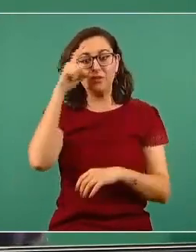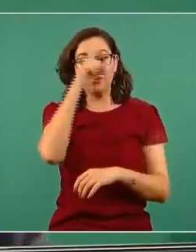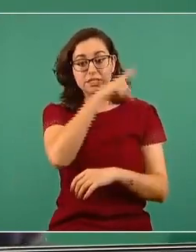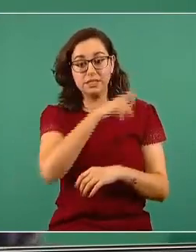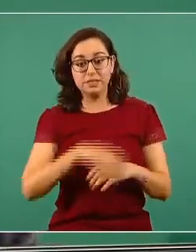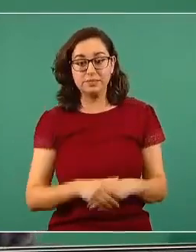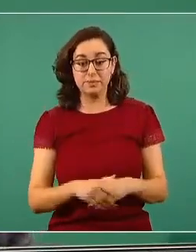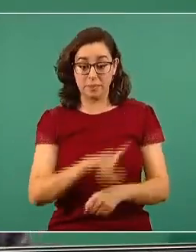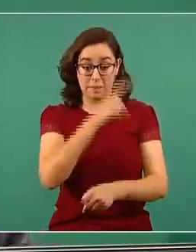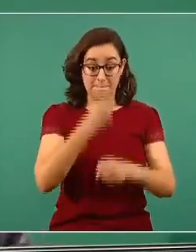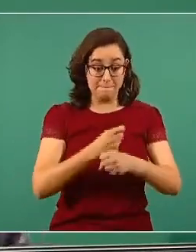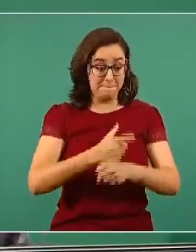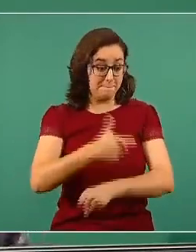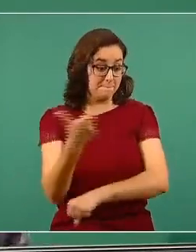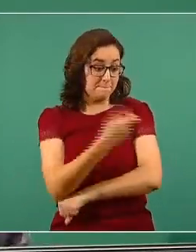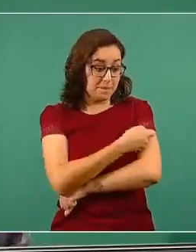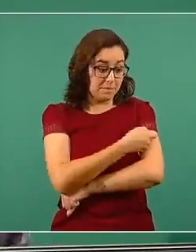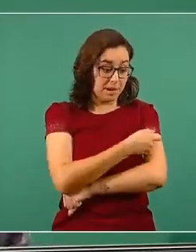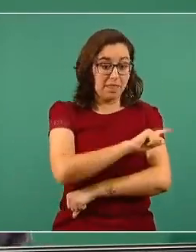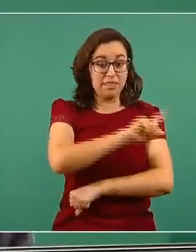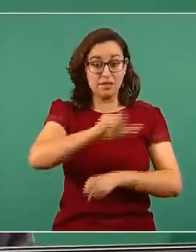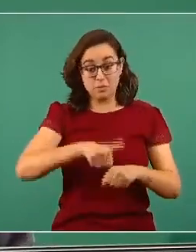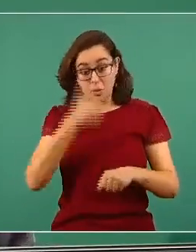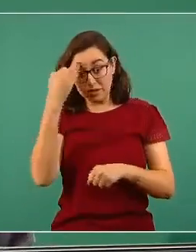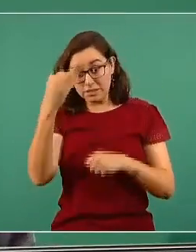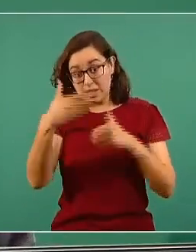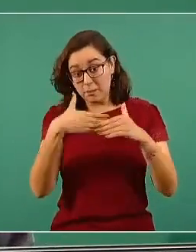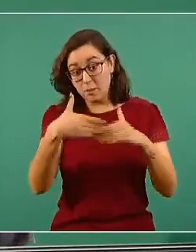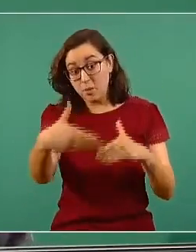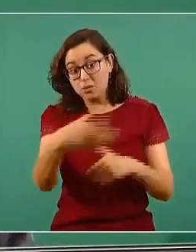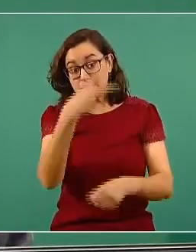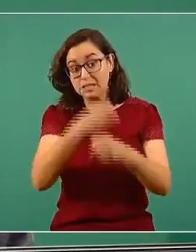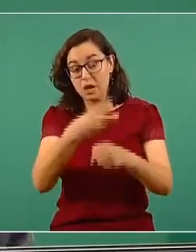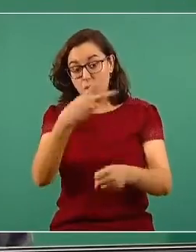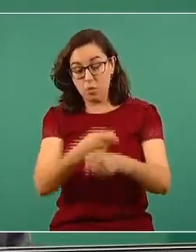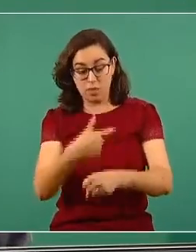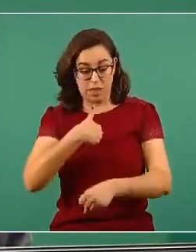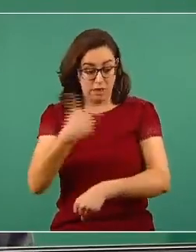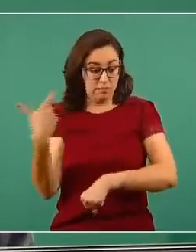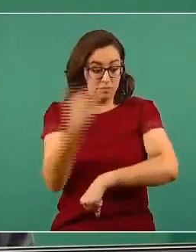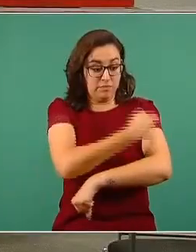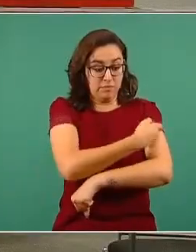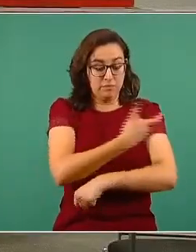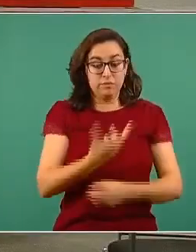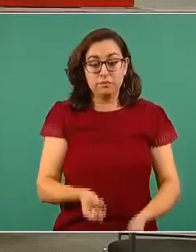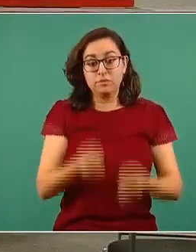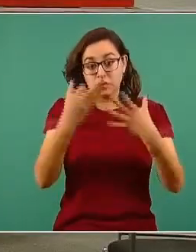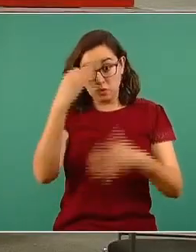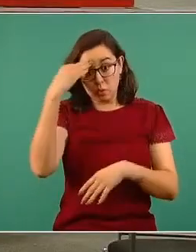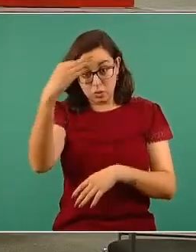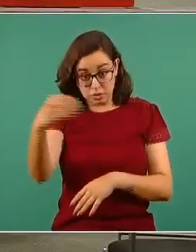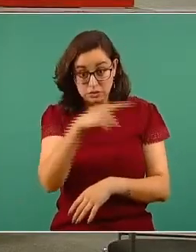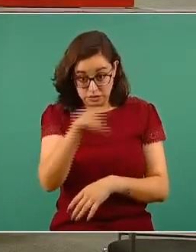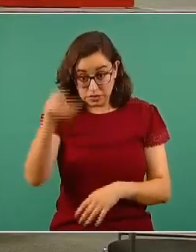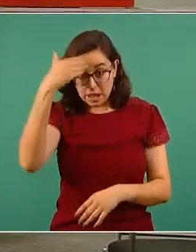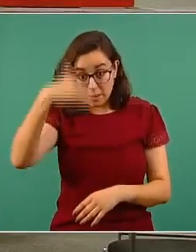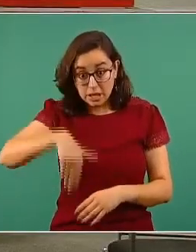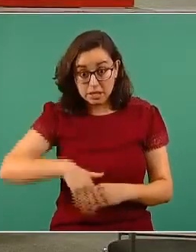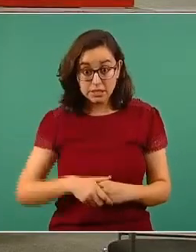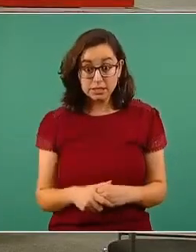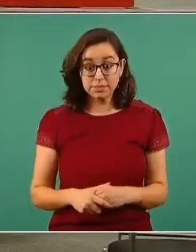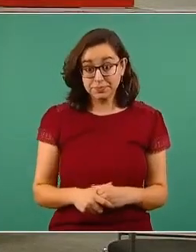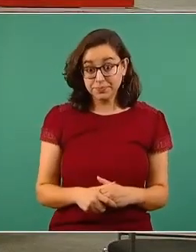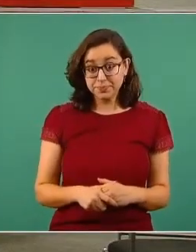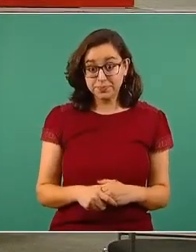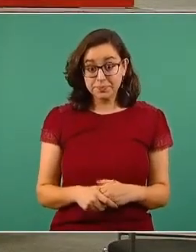esperar entre la primera dosis y la segunda dosis? ¿Usted sabe cuánto tiene que esperar? Lo primero que hay que